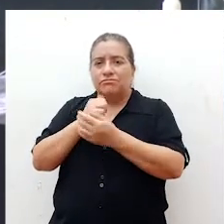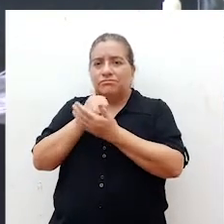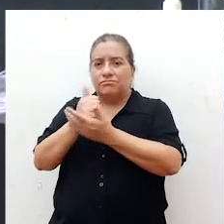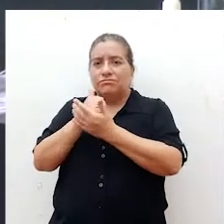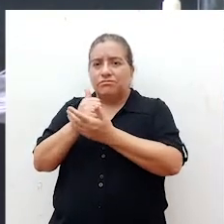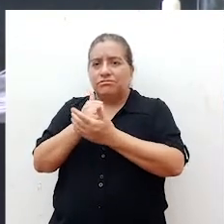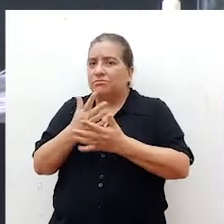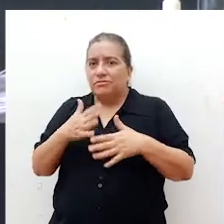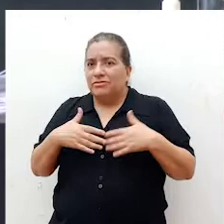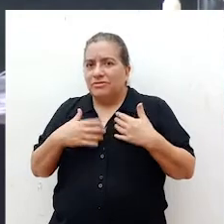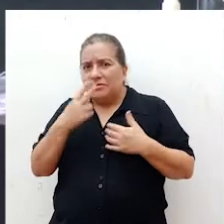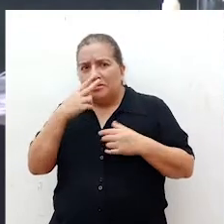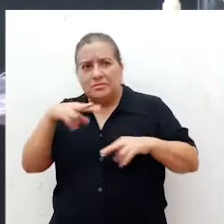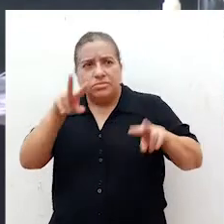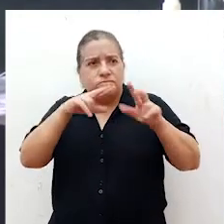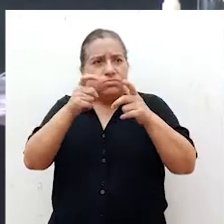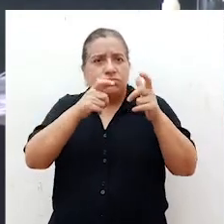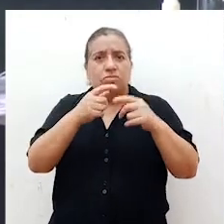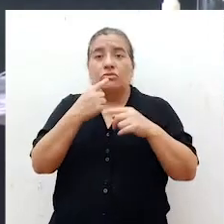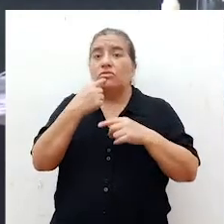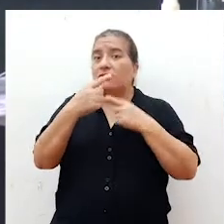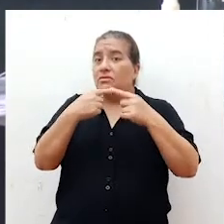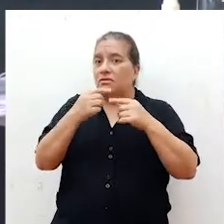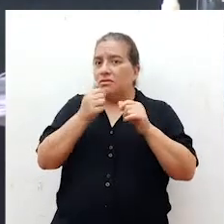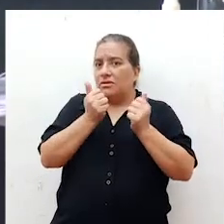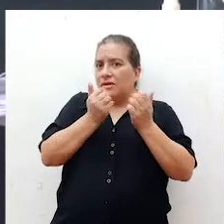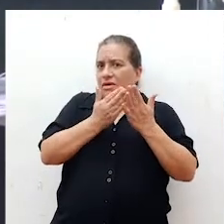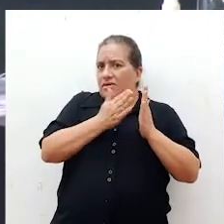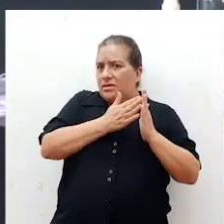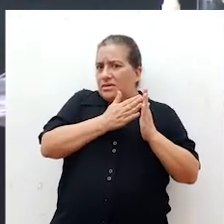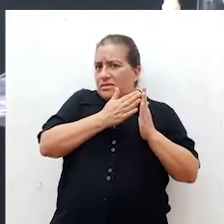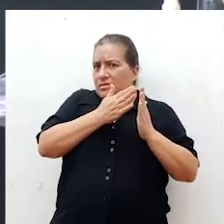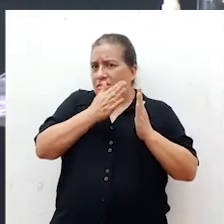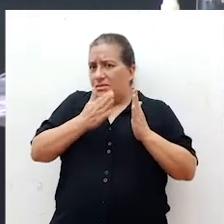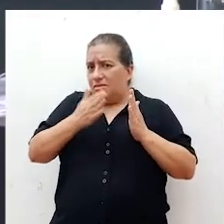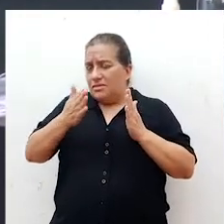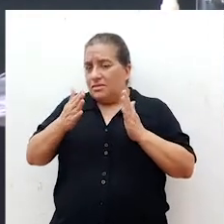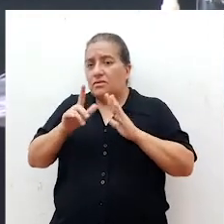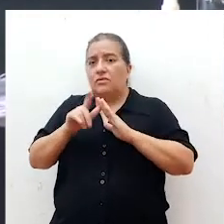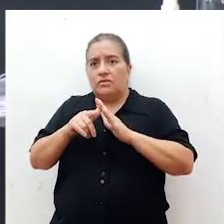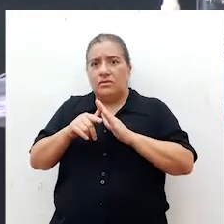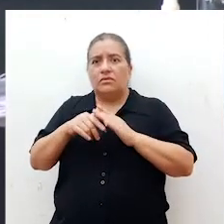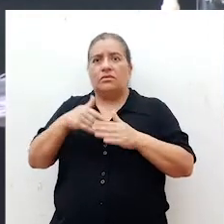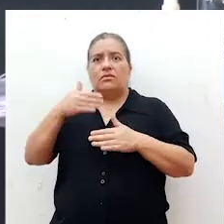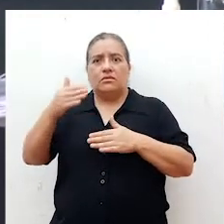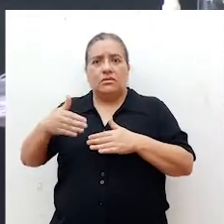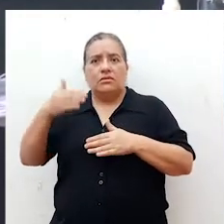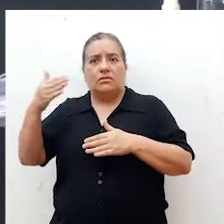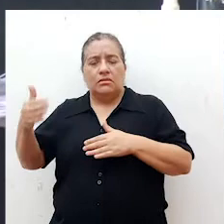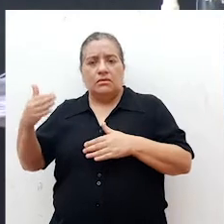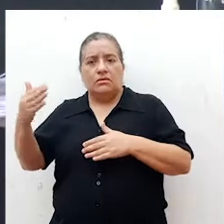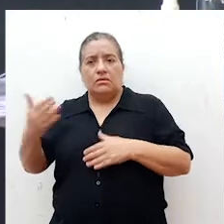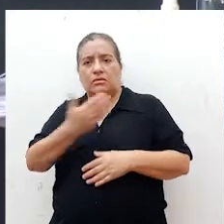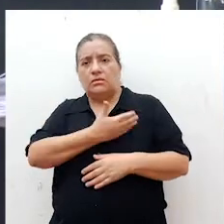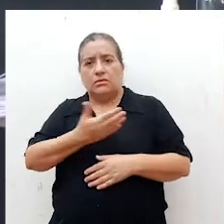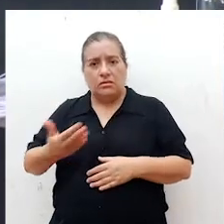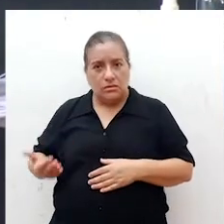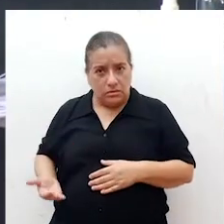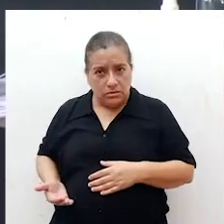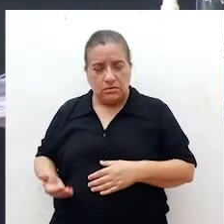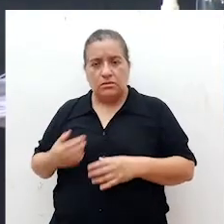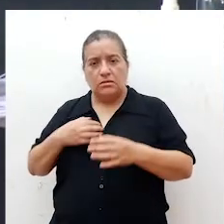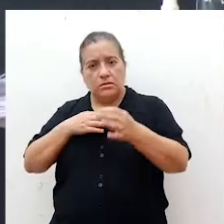poder contener la pandemia. Estoy hablando desde abril, situación que luego se repitió en numerosos consejos de